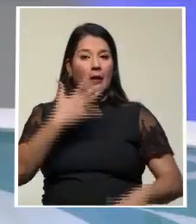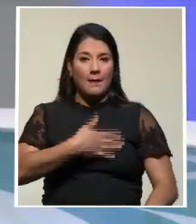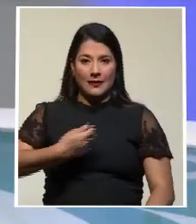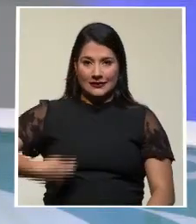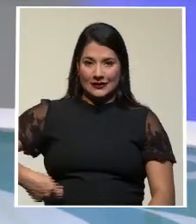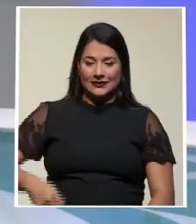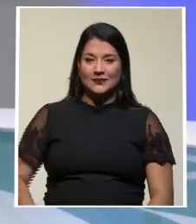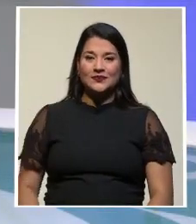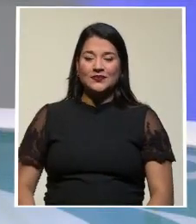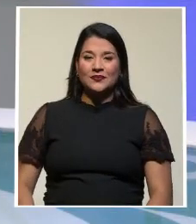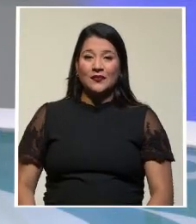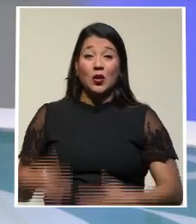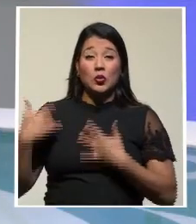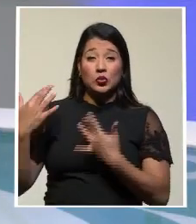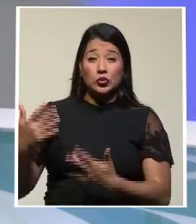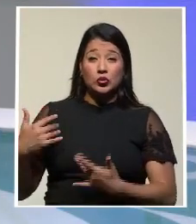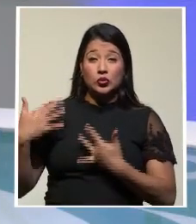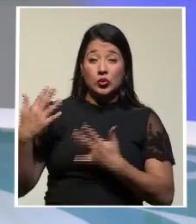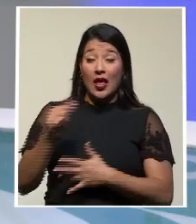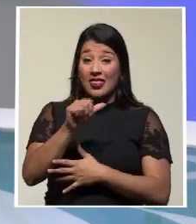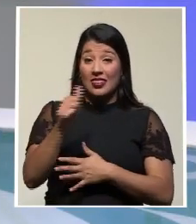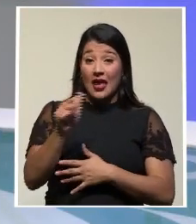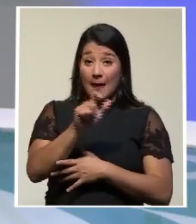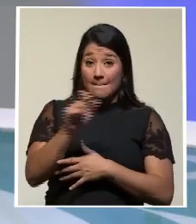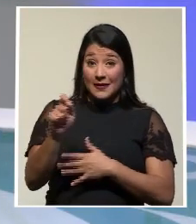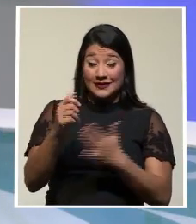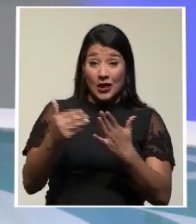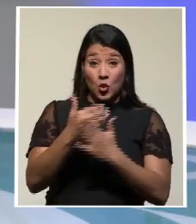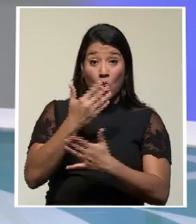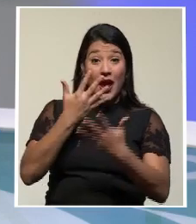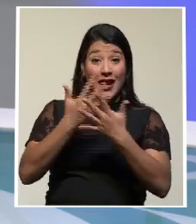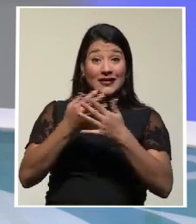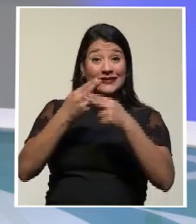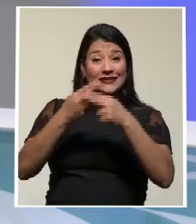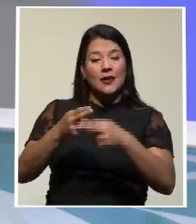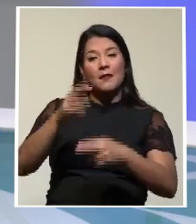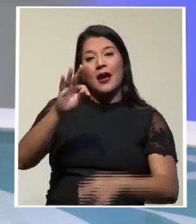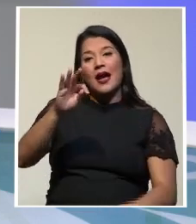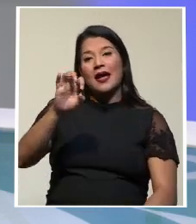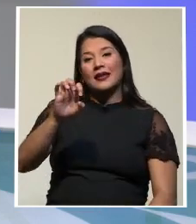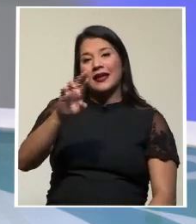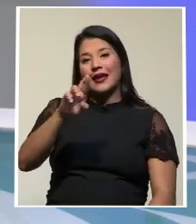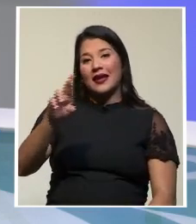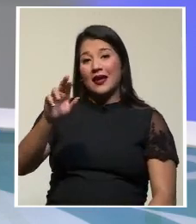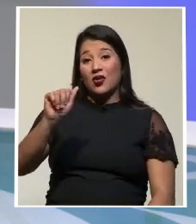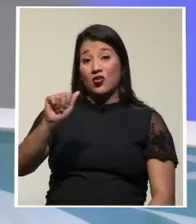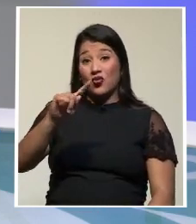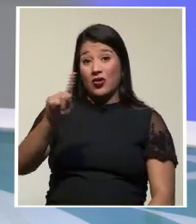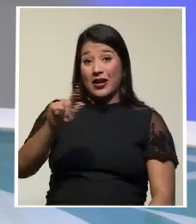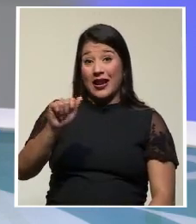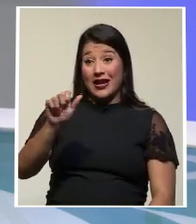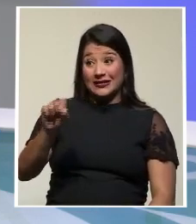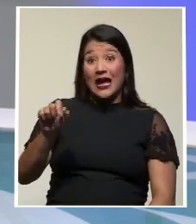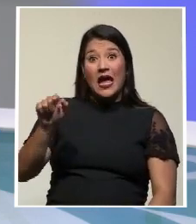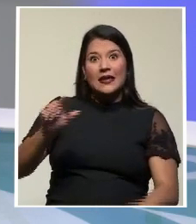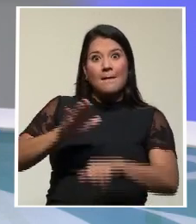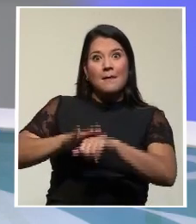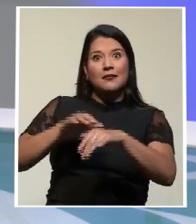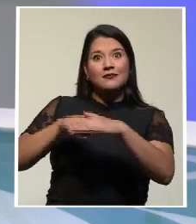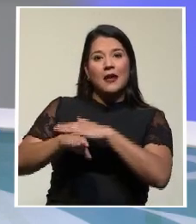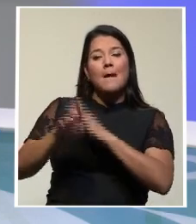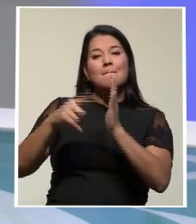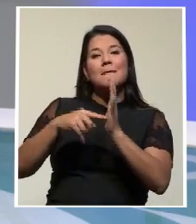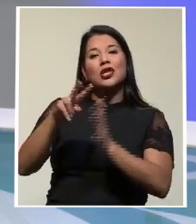Y tras una espera de 10 meses, la nueva cárcel Las Terrazas, que tiene capacidad para 1.200 privados de